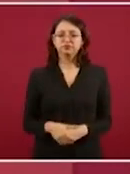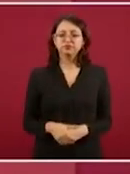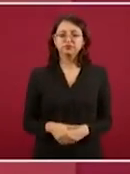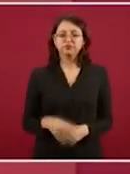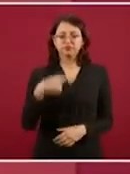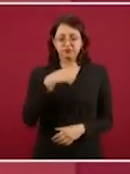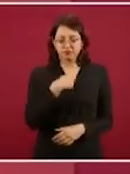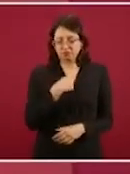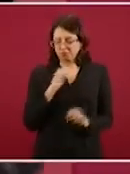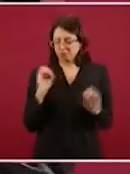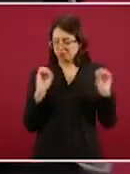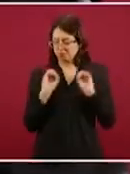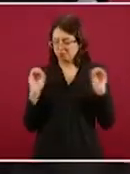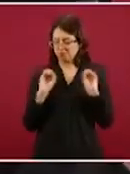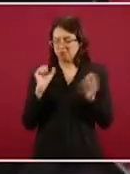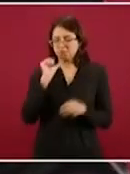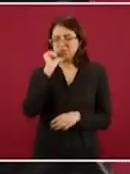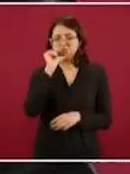Yo andaba en